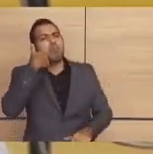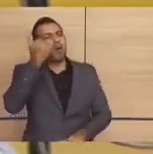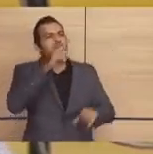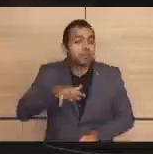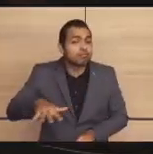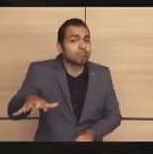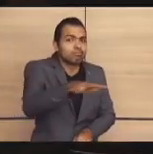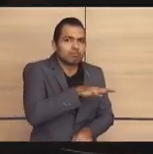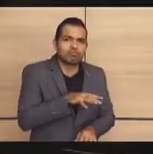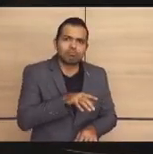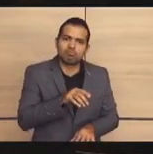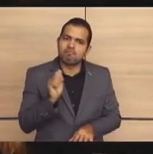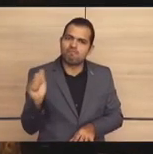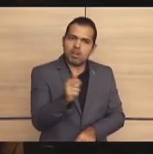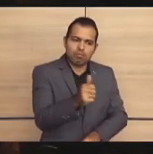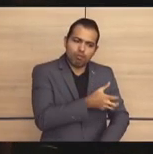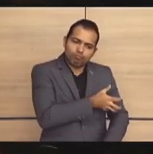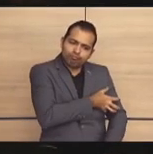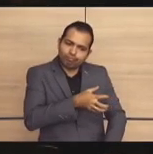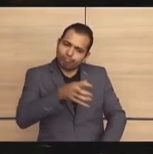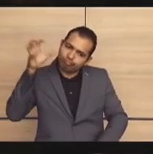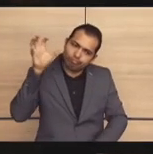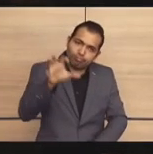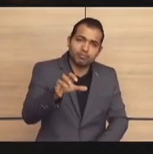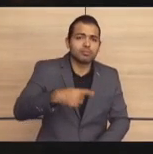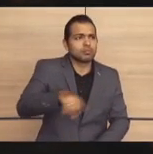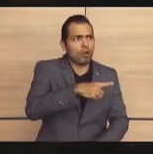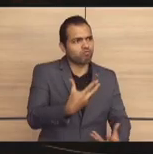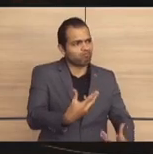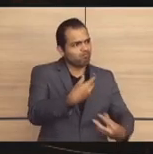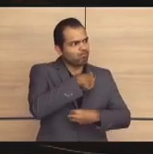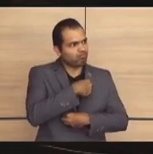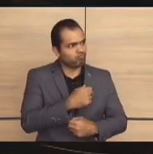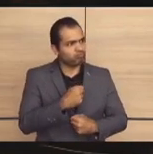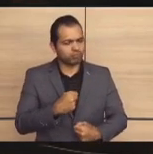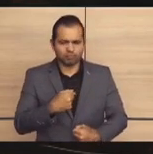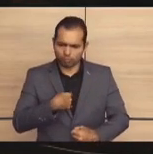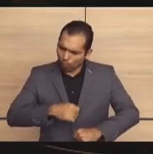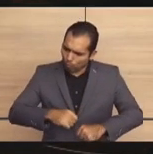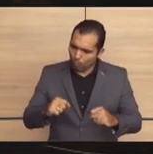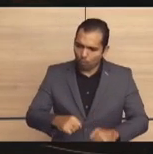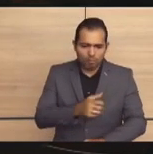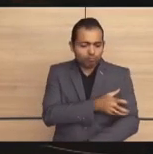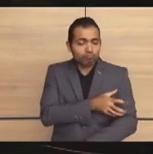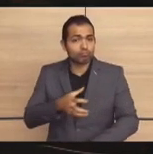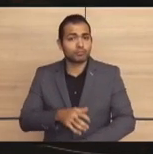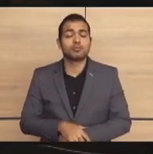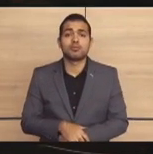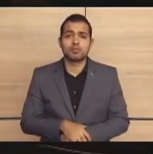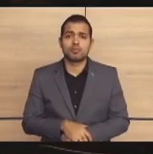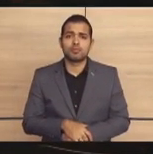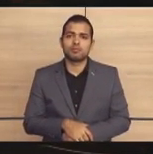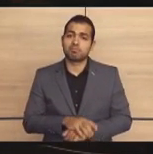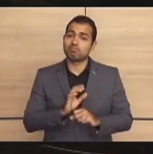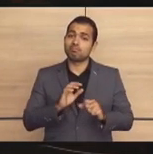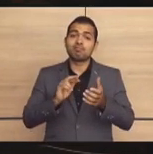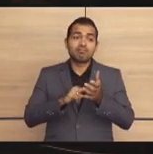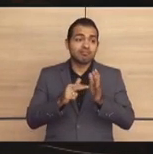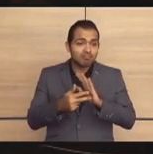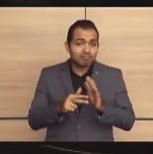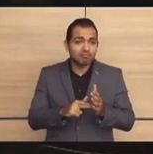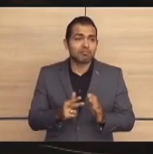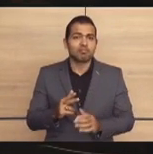votar. Cuando ahorita nos dicen, es que el futuro está en sus manos, el futuro está en las manos de los jóvenes. Uno cuando es joven,